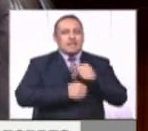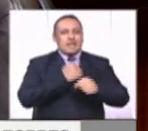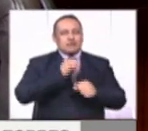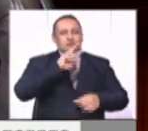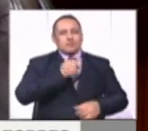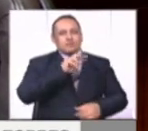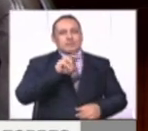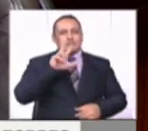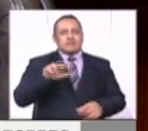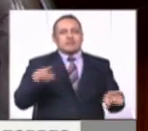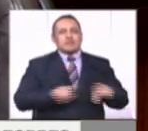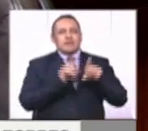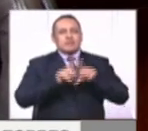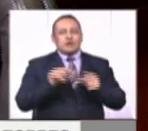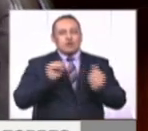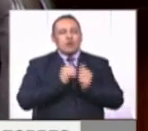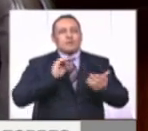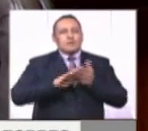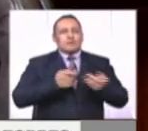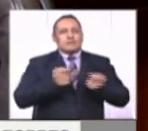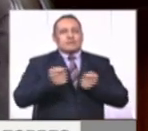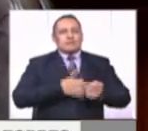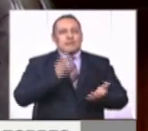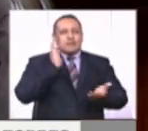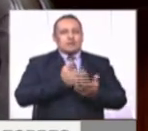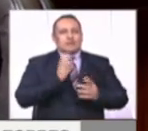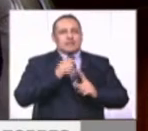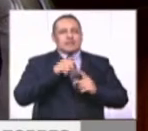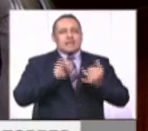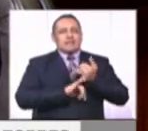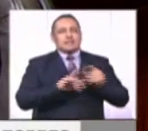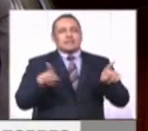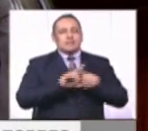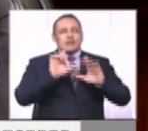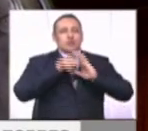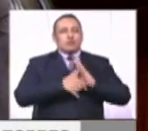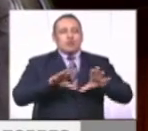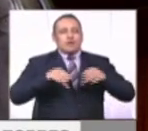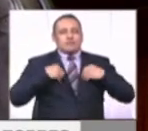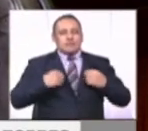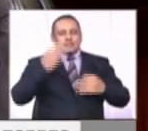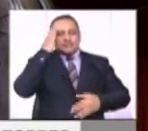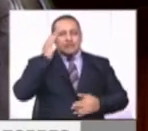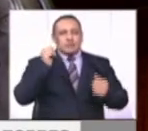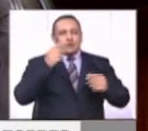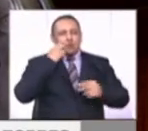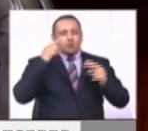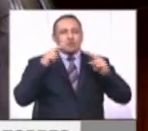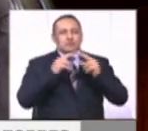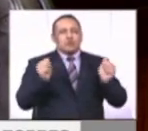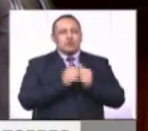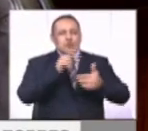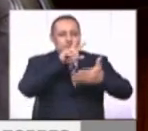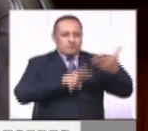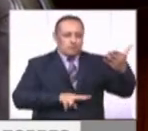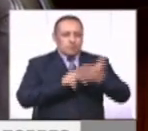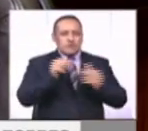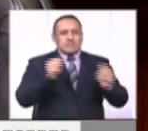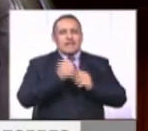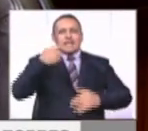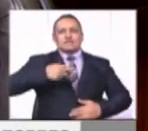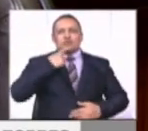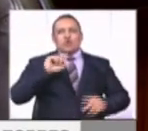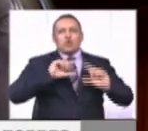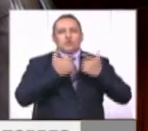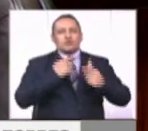2023 y con la dispensa de del trámite de sanción del acta luego de tomar conocimiento del informe de calificación de la subcomisión de